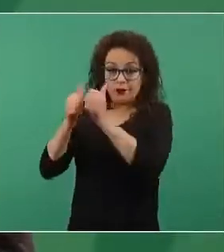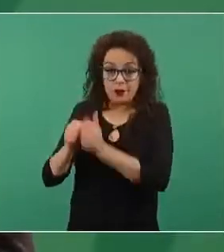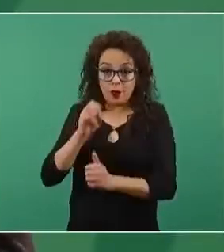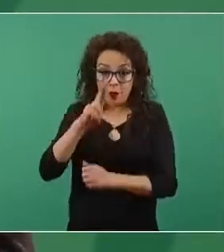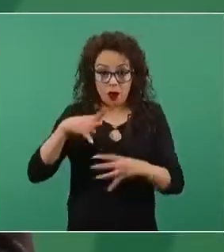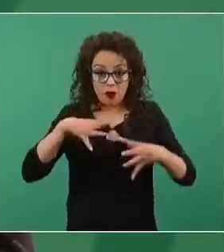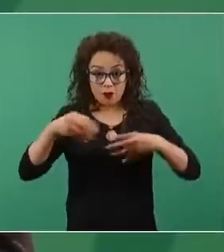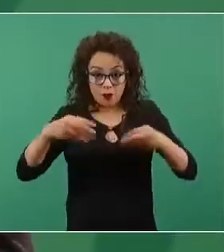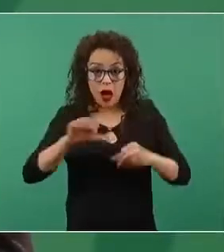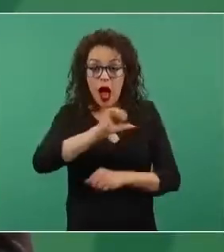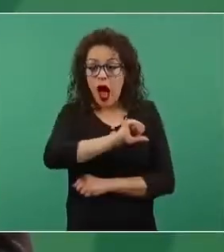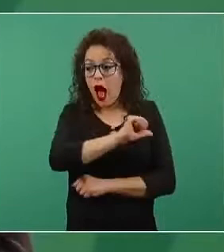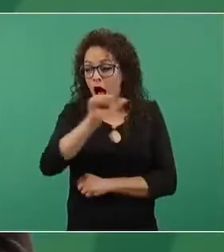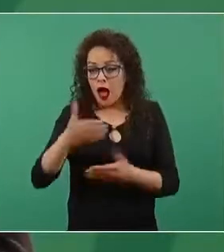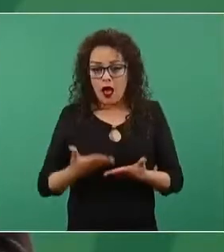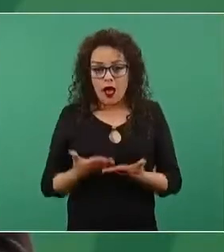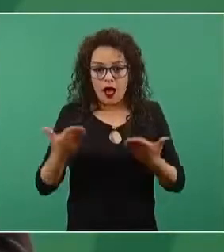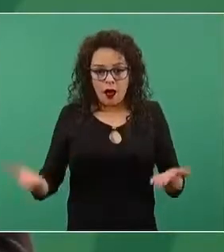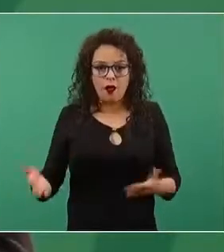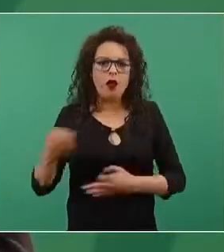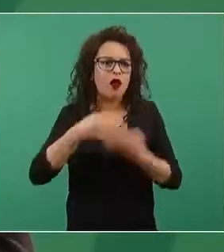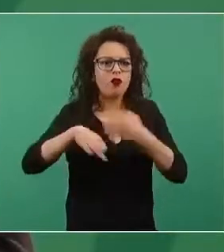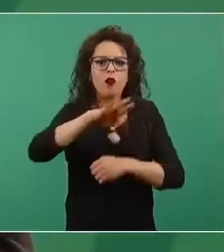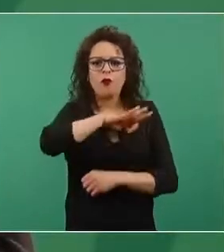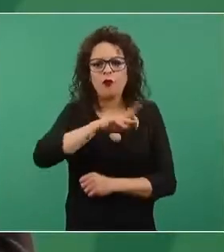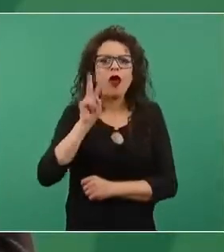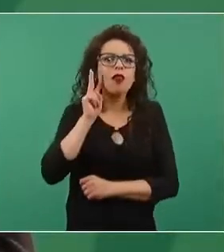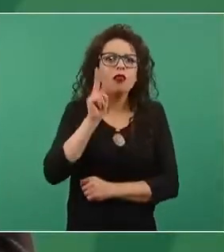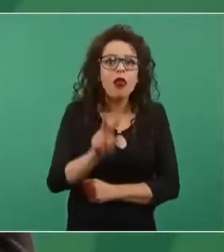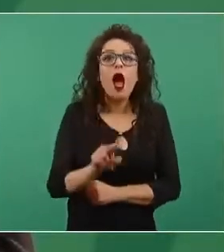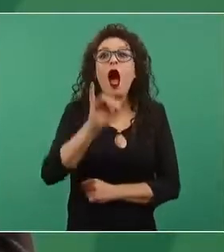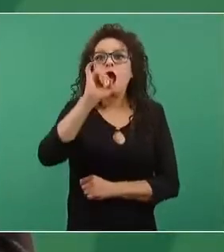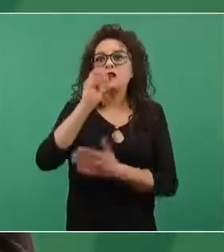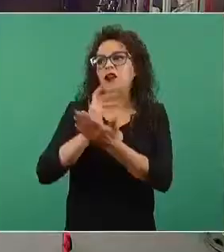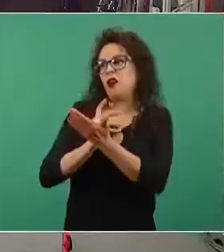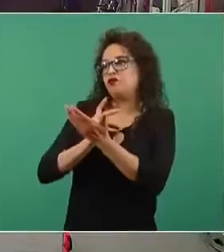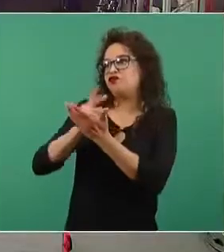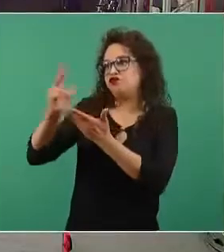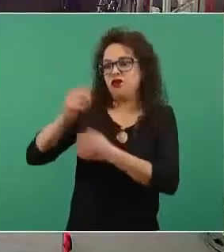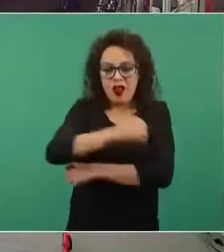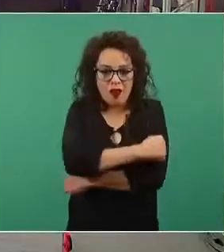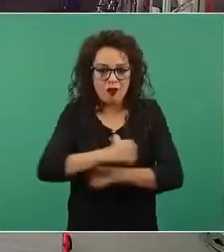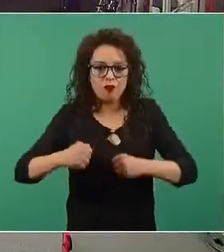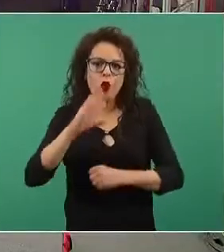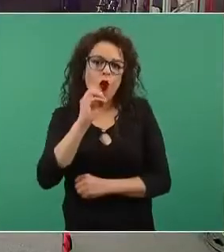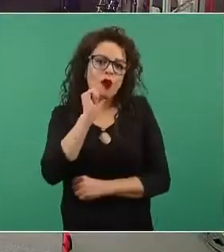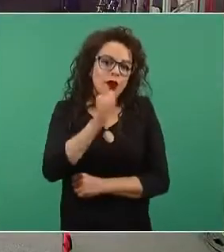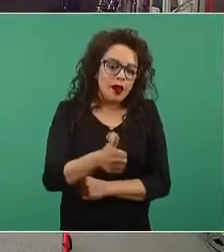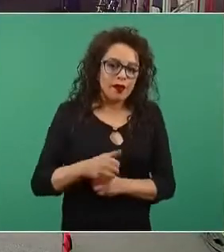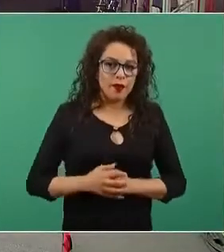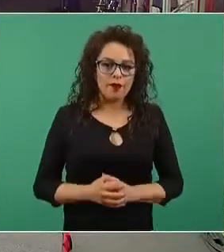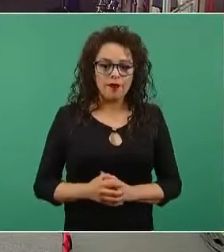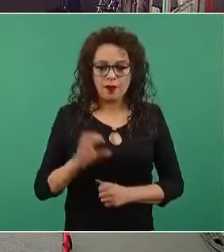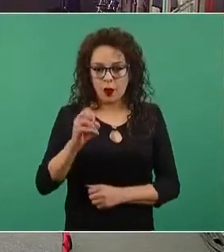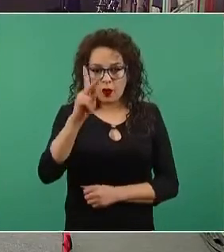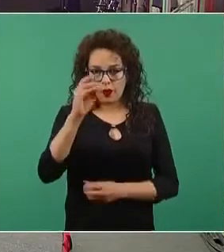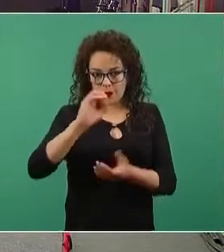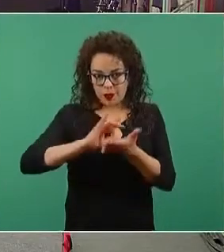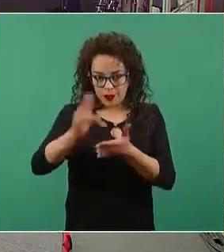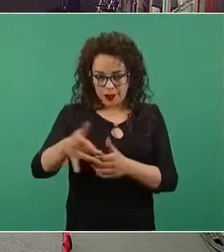general pueda observar si ha habido un incremento o no de la incidencia de este padecimiento. Ok, muchas gracias,